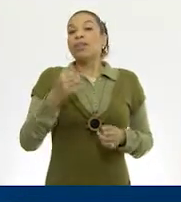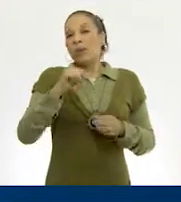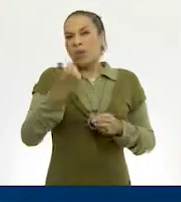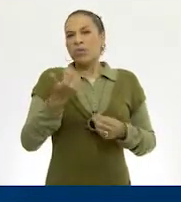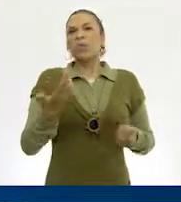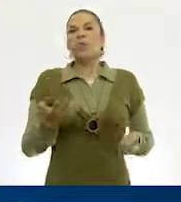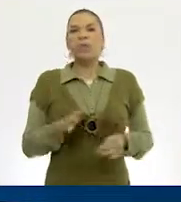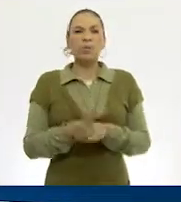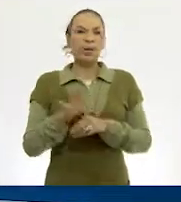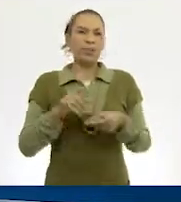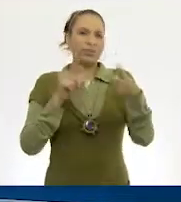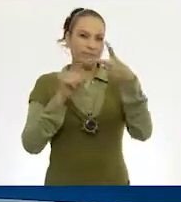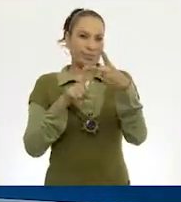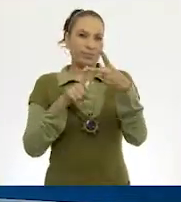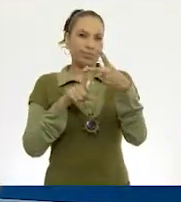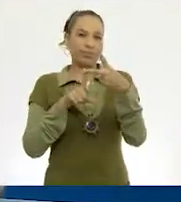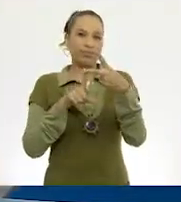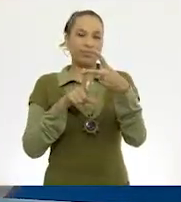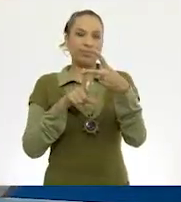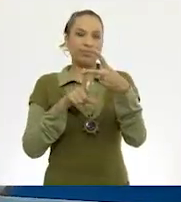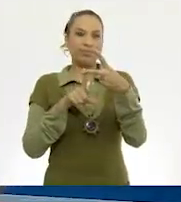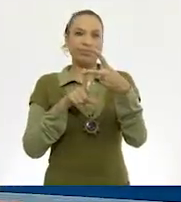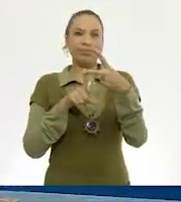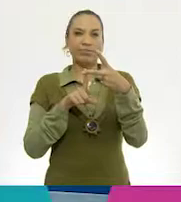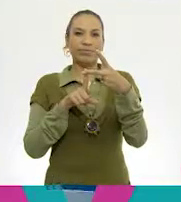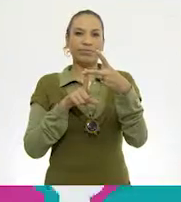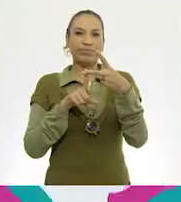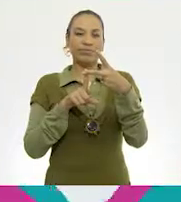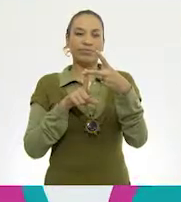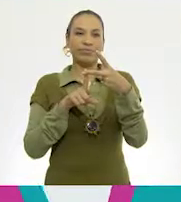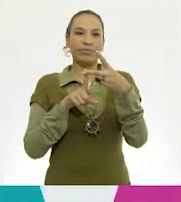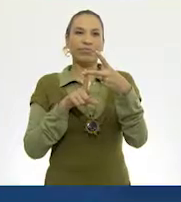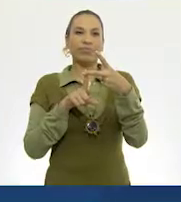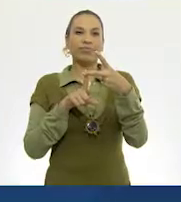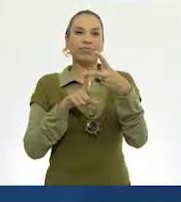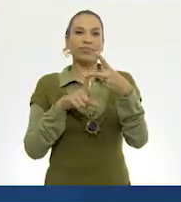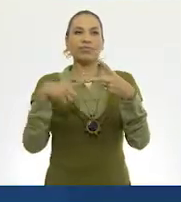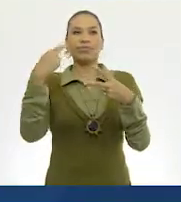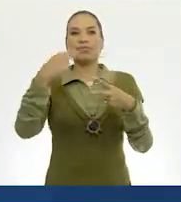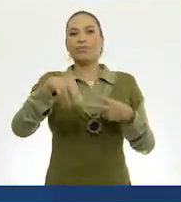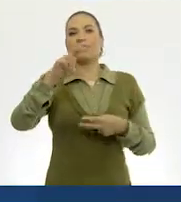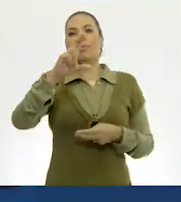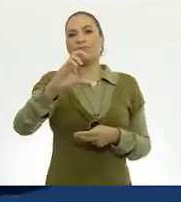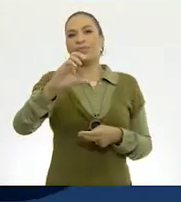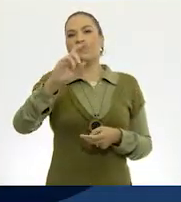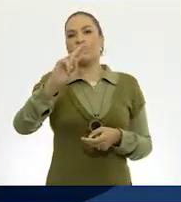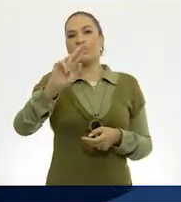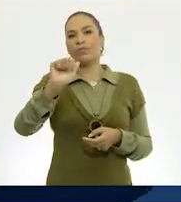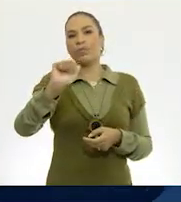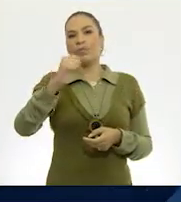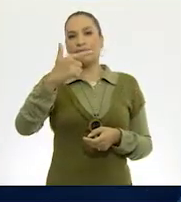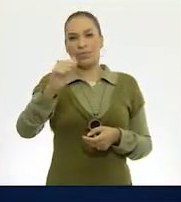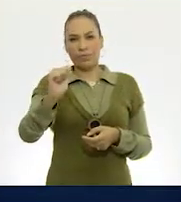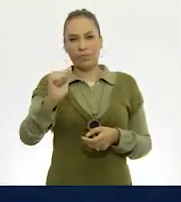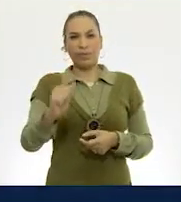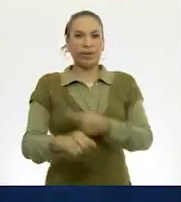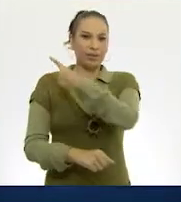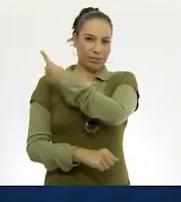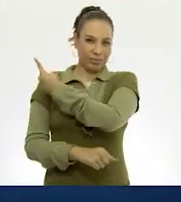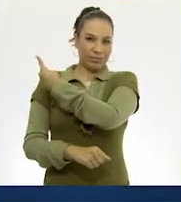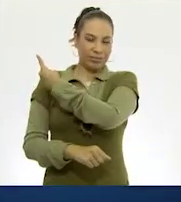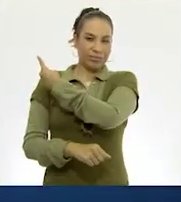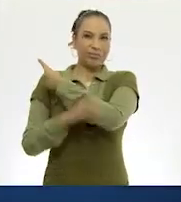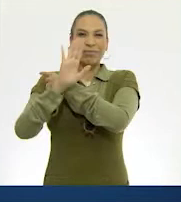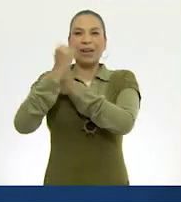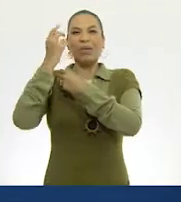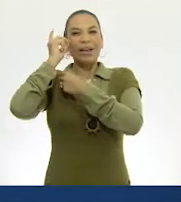otro. El segundo es el de la cuaga. La cuaga era un tipo de